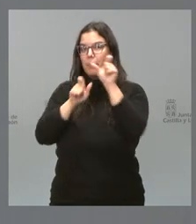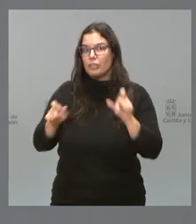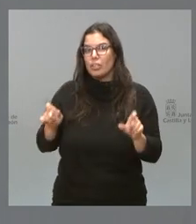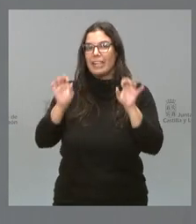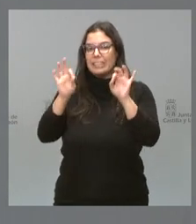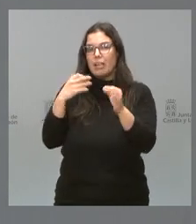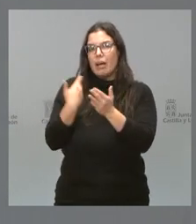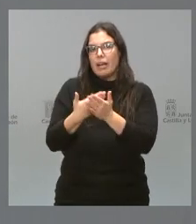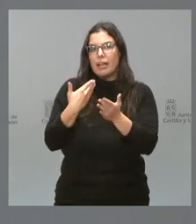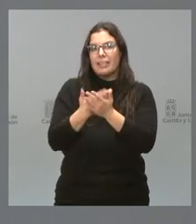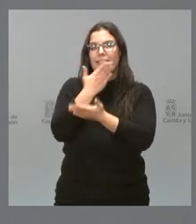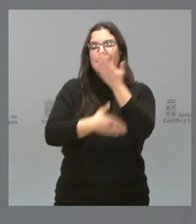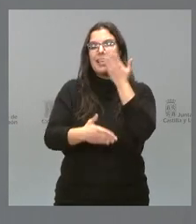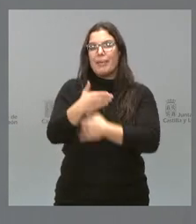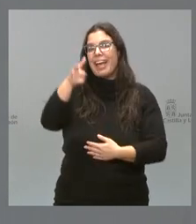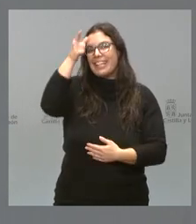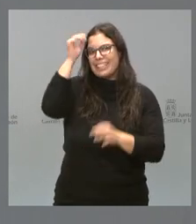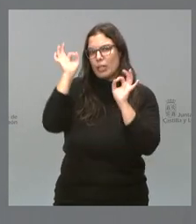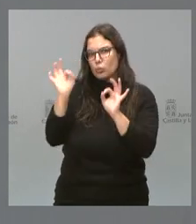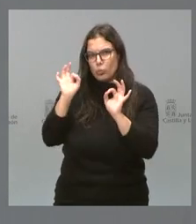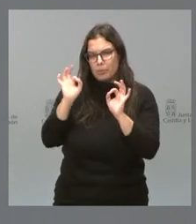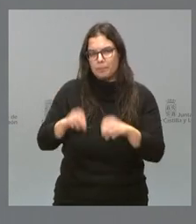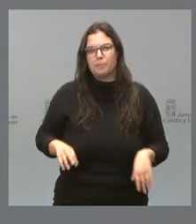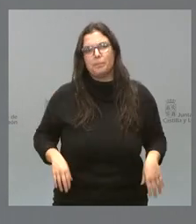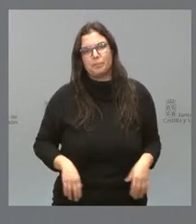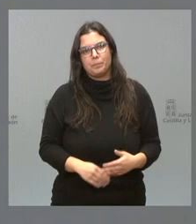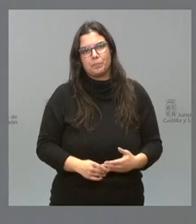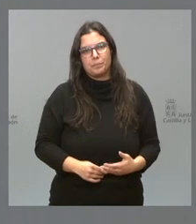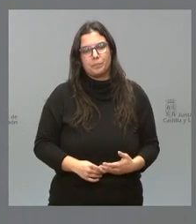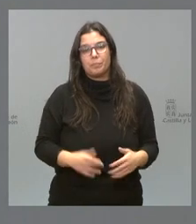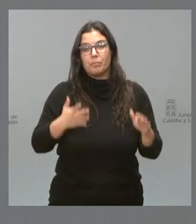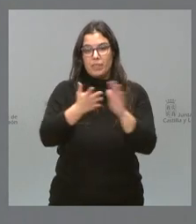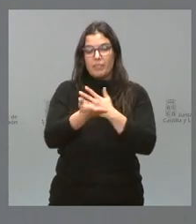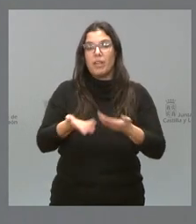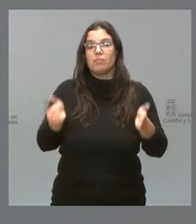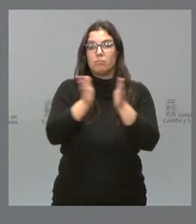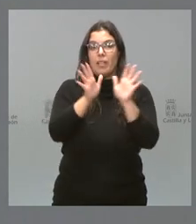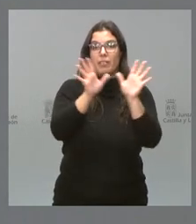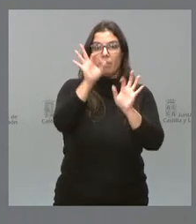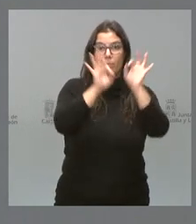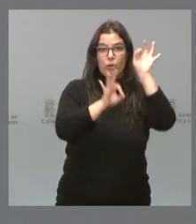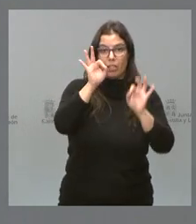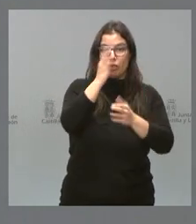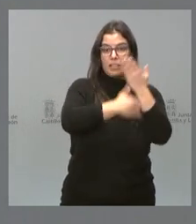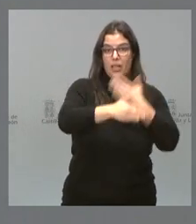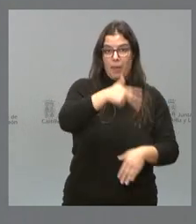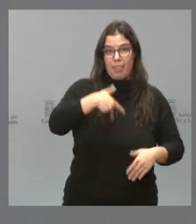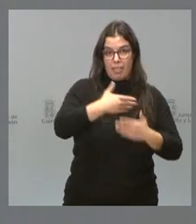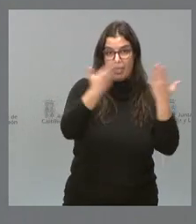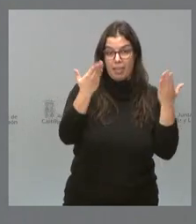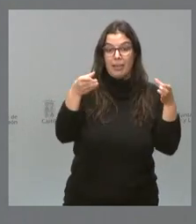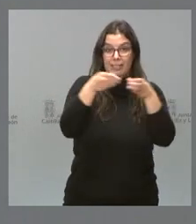acredite discapacidad intelectual En definitiva el 10% para personas con discapacidad de ellos